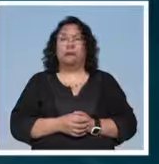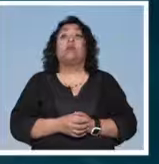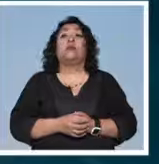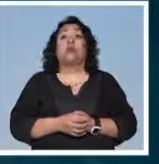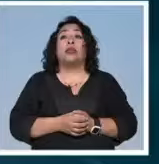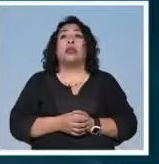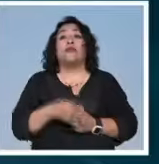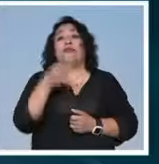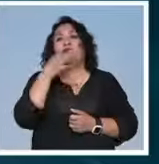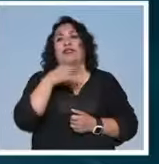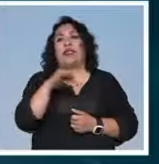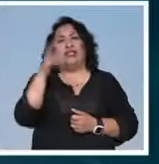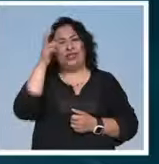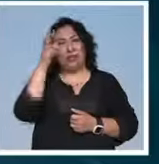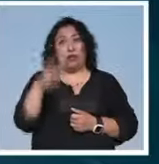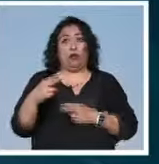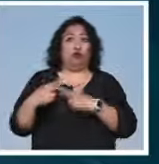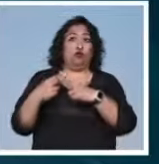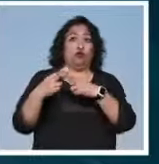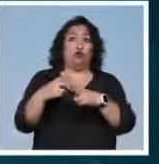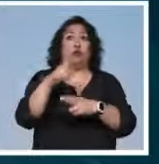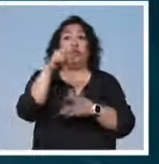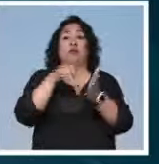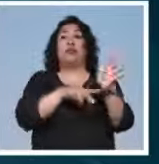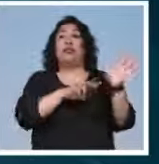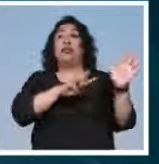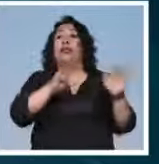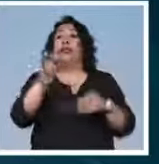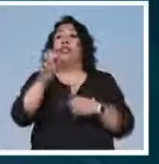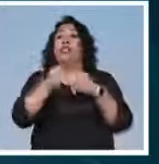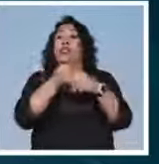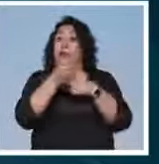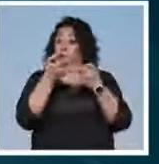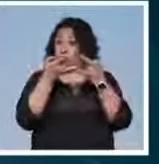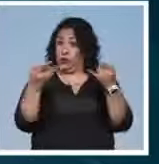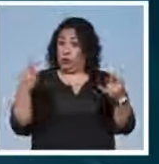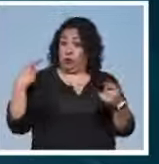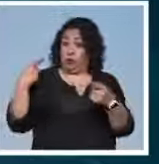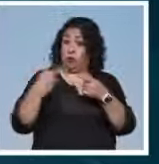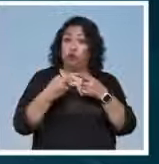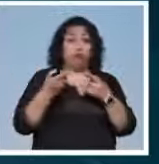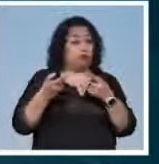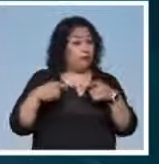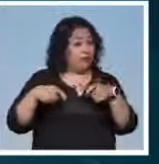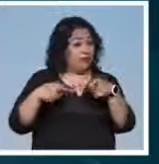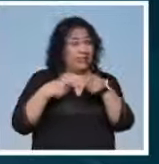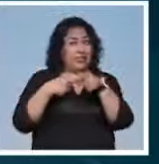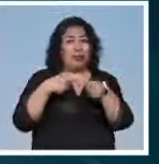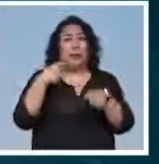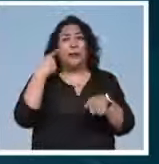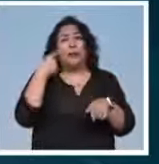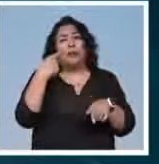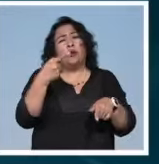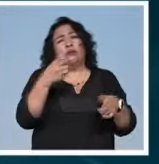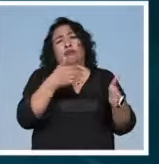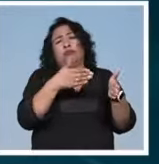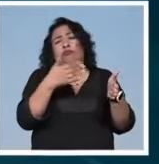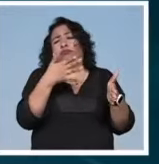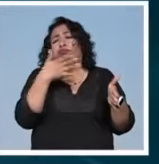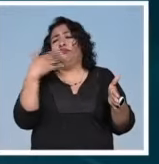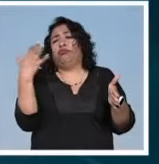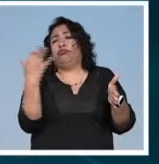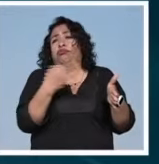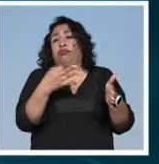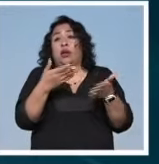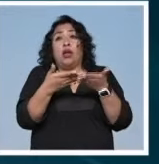El Carnaval de Hidalgo cumple 1300 años de historia y, fiel a su tradición, nos traerá exquisitos platillos típicos,